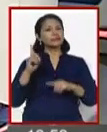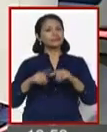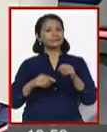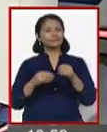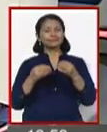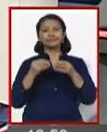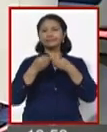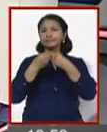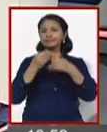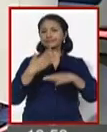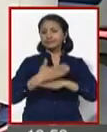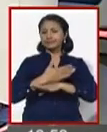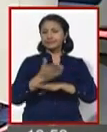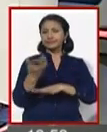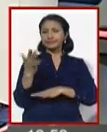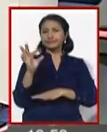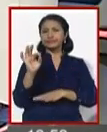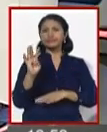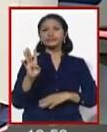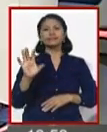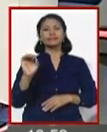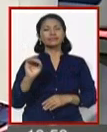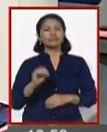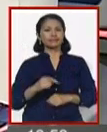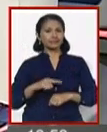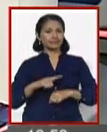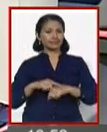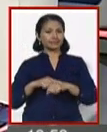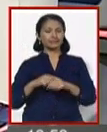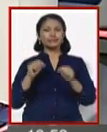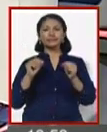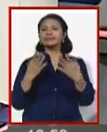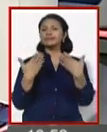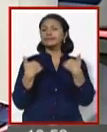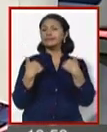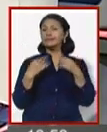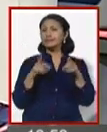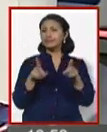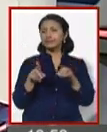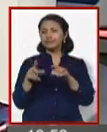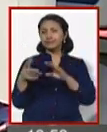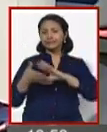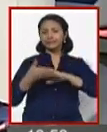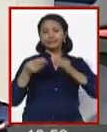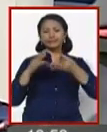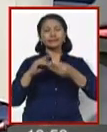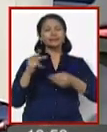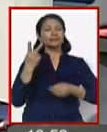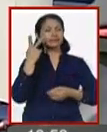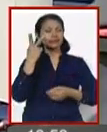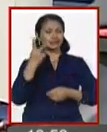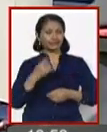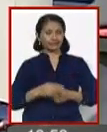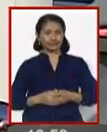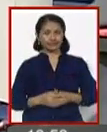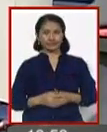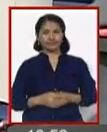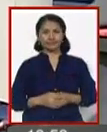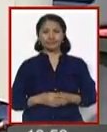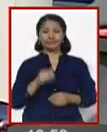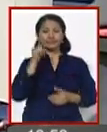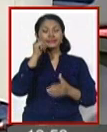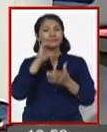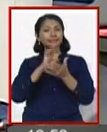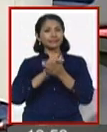se la puede perder porque a partir de las 19 horas con 40 minutos se va a poder encontrar justamente la telenovela que hace un momento estábamos viendo, que